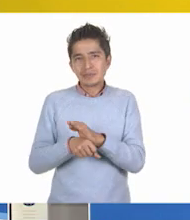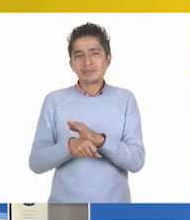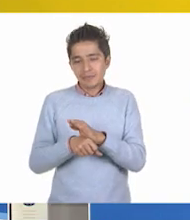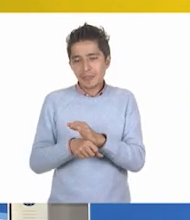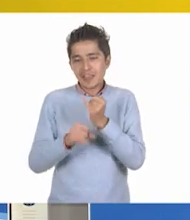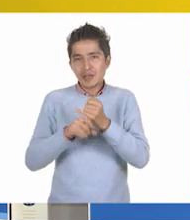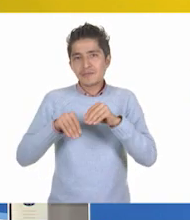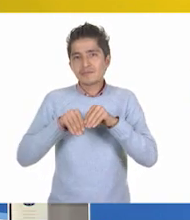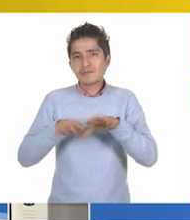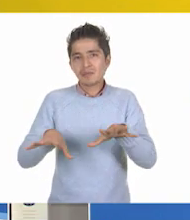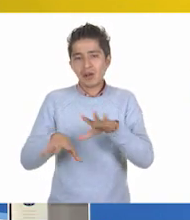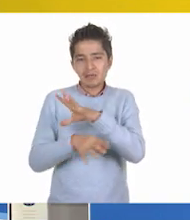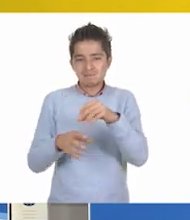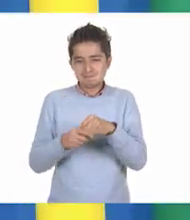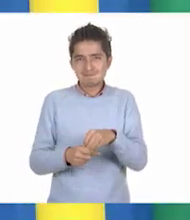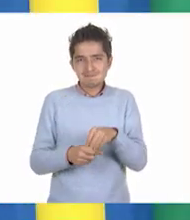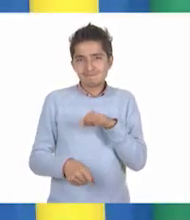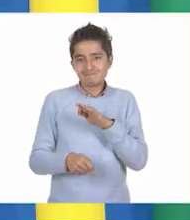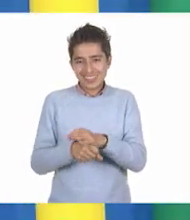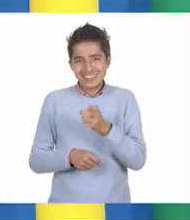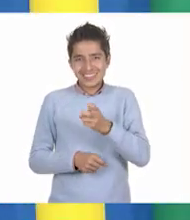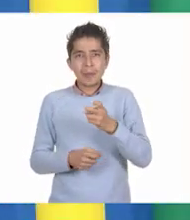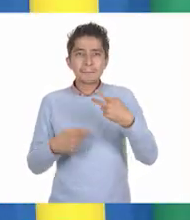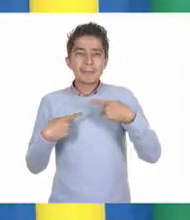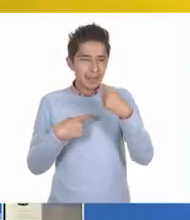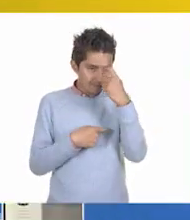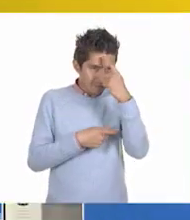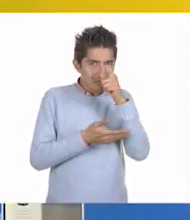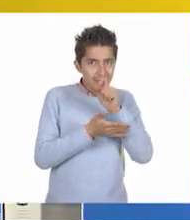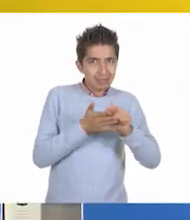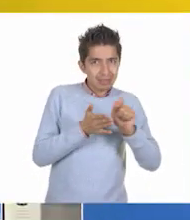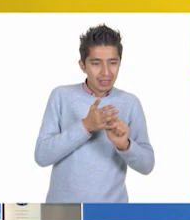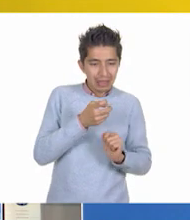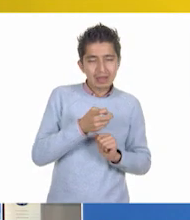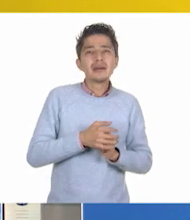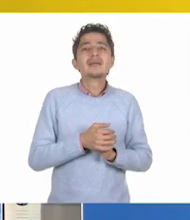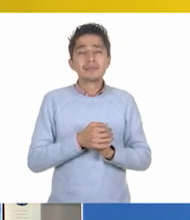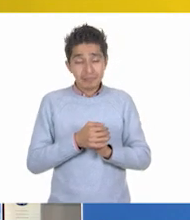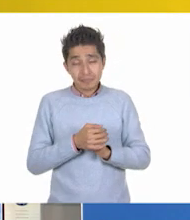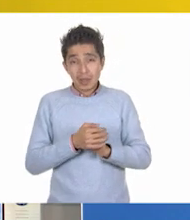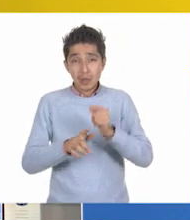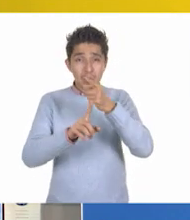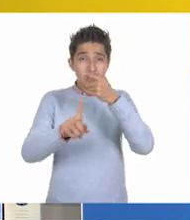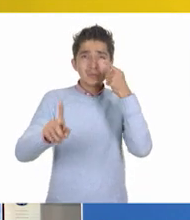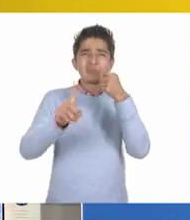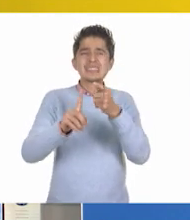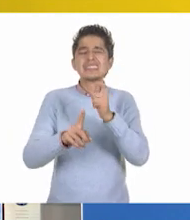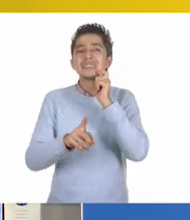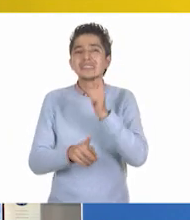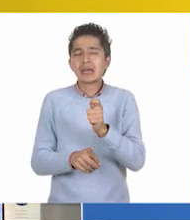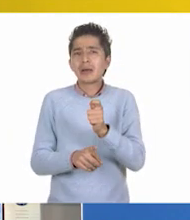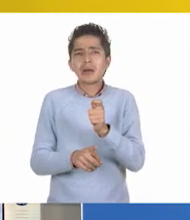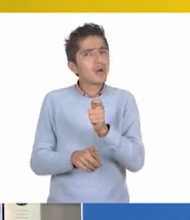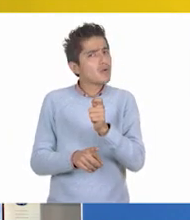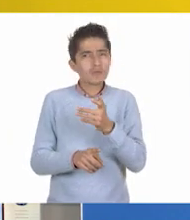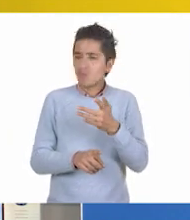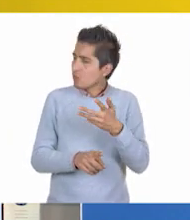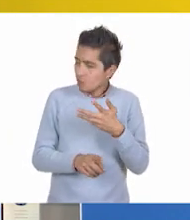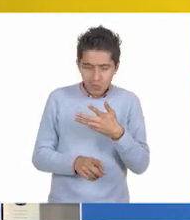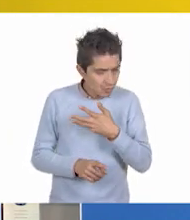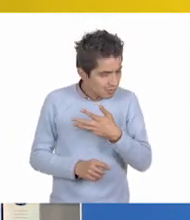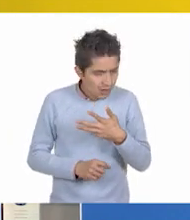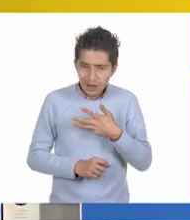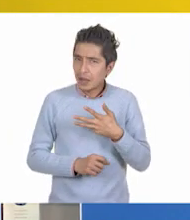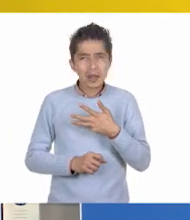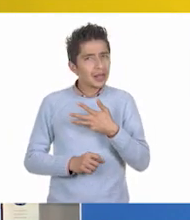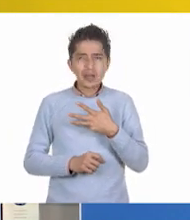la información aportada por los autores, considerando que la objetividad en sentido estricto no existe,